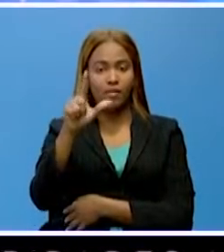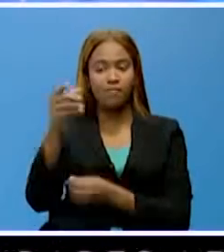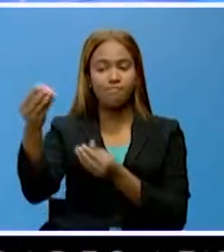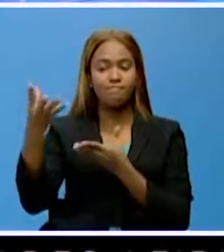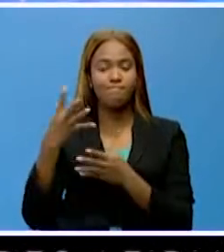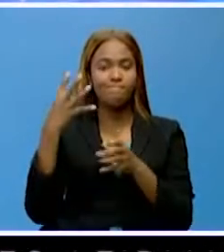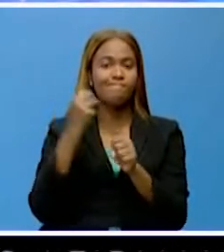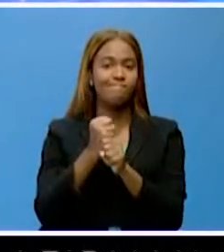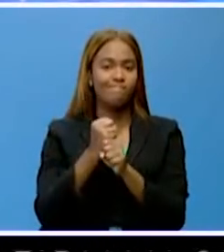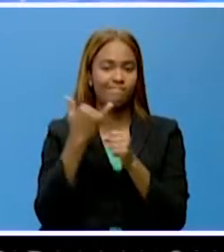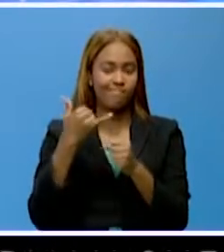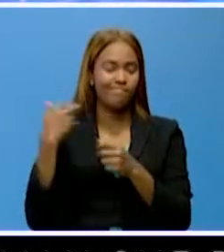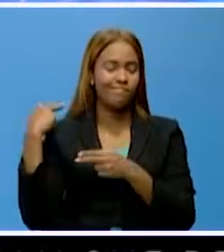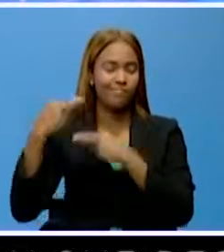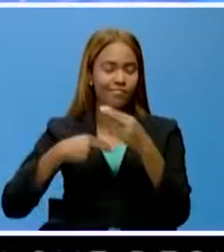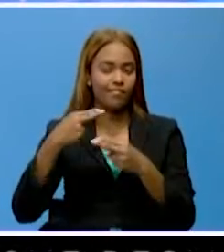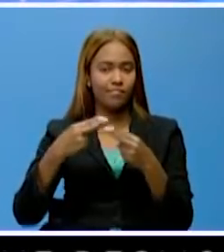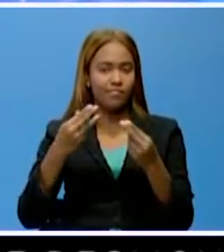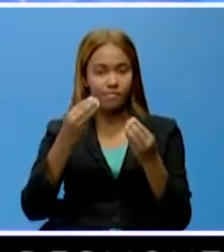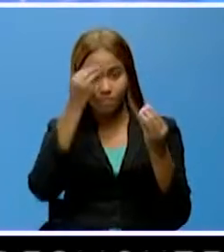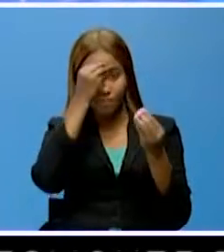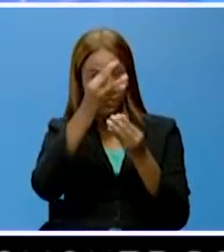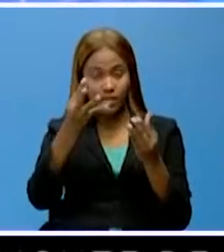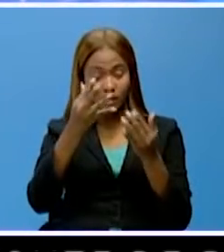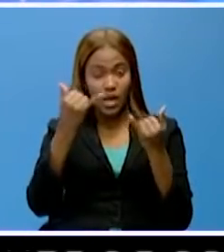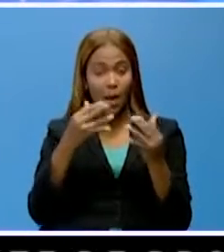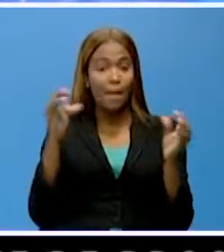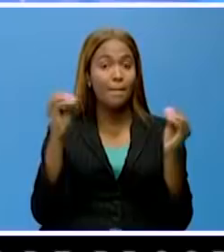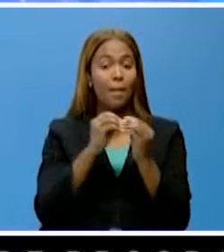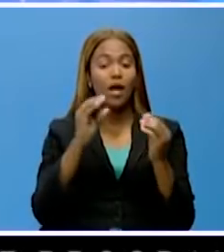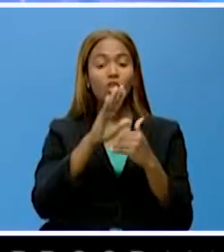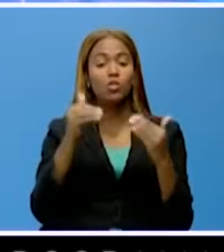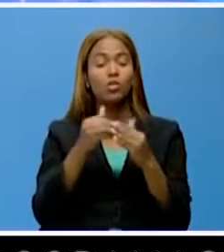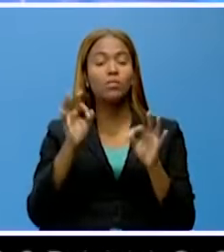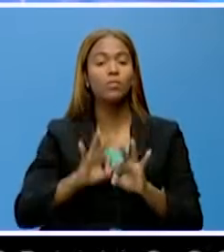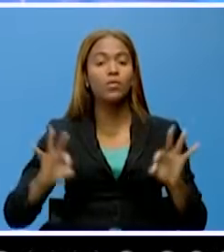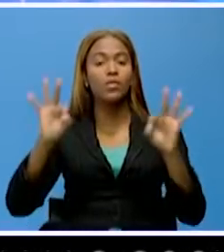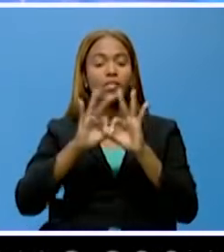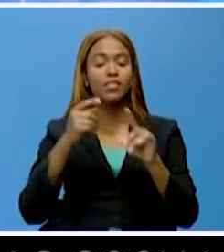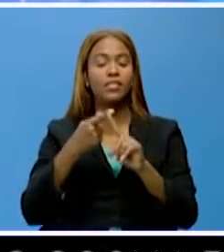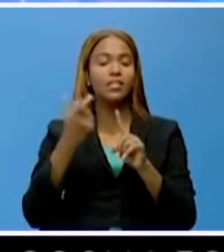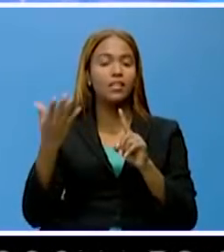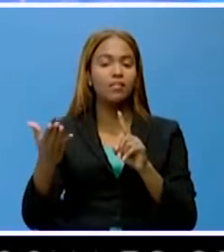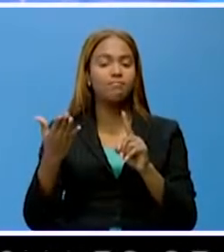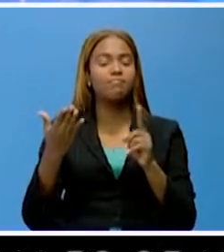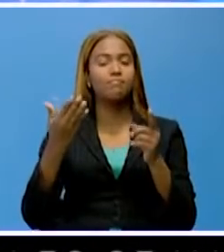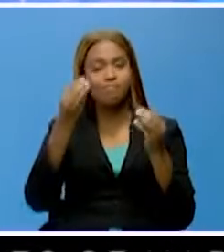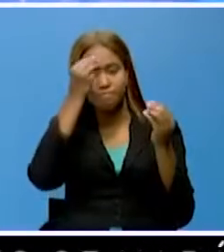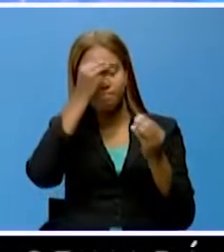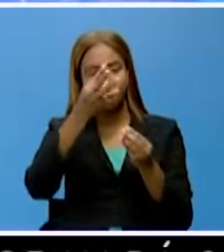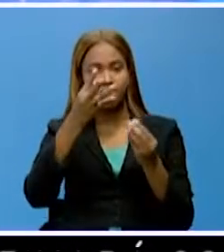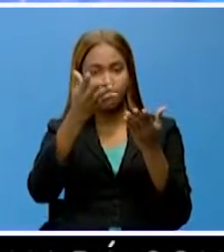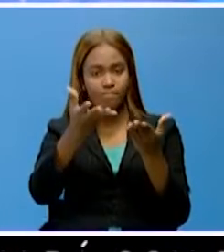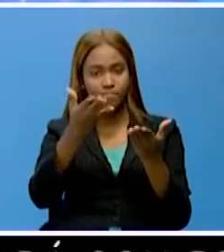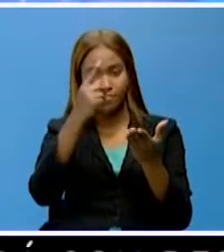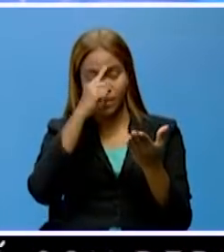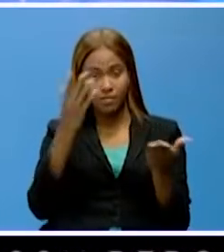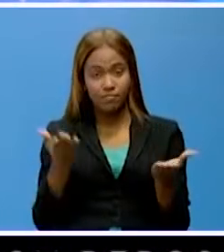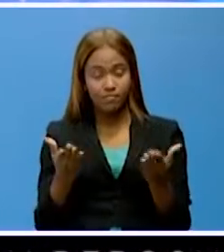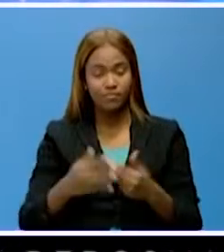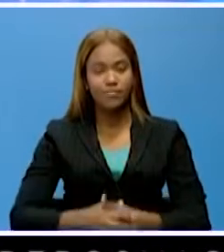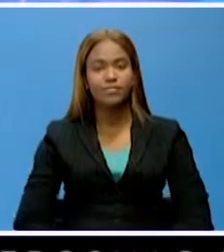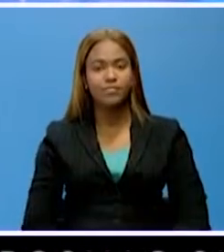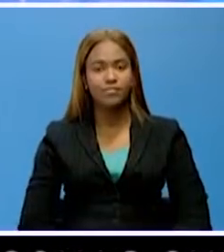preparó la siguiente historia que detalla a nivel macro todo lo interesante que desde allí se desprende en cuanto a información para esa